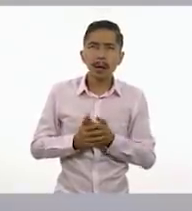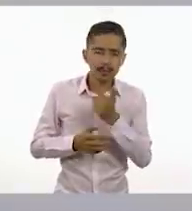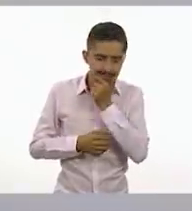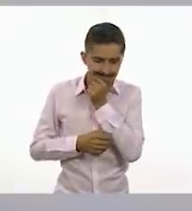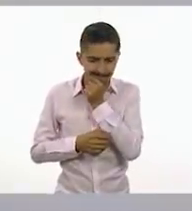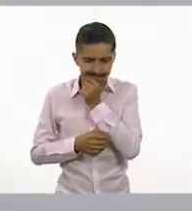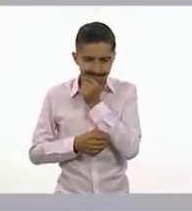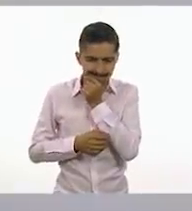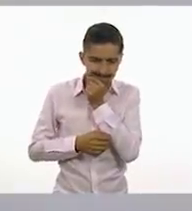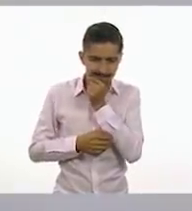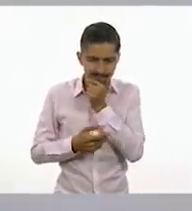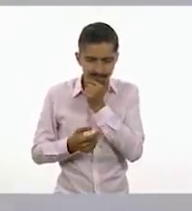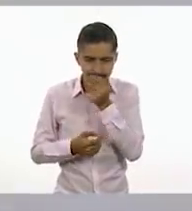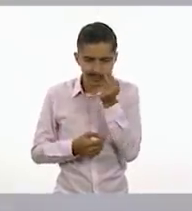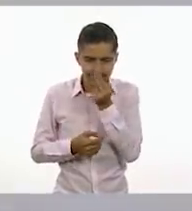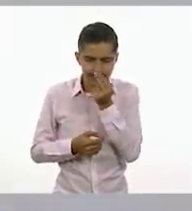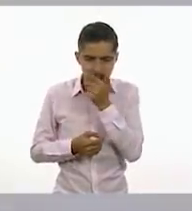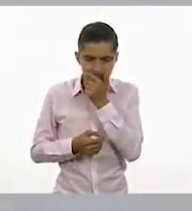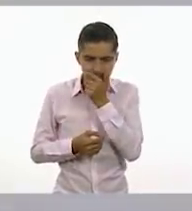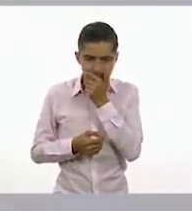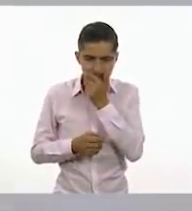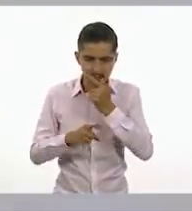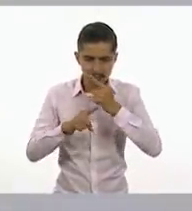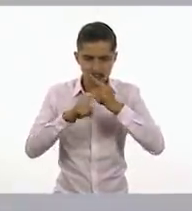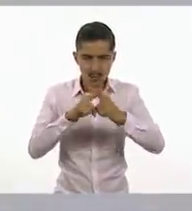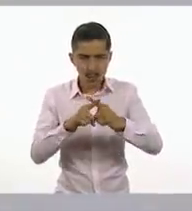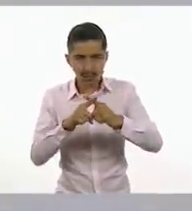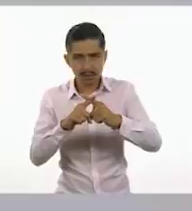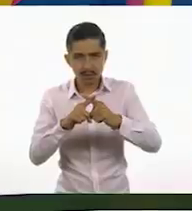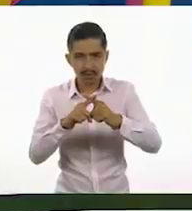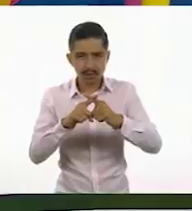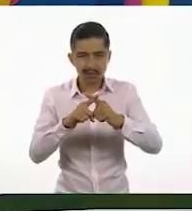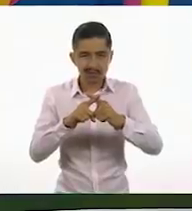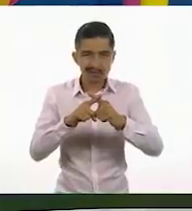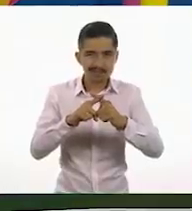Tendríamos que multiplicar.